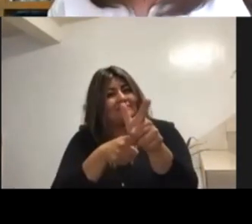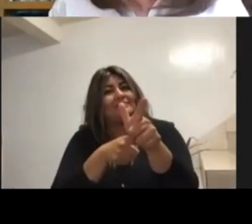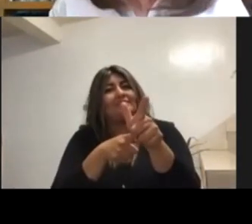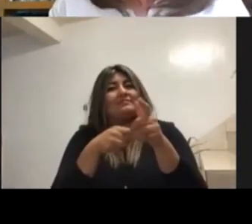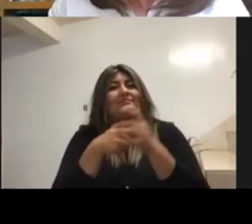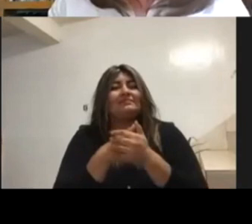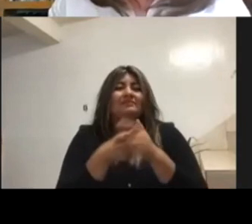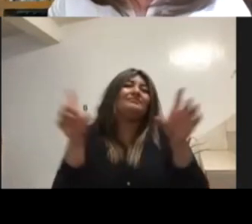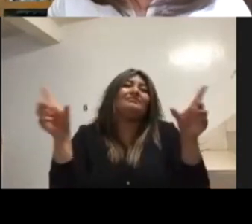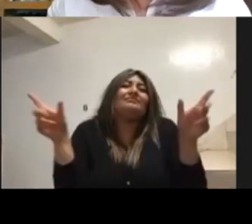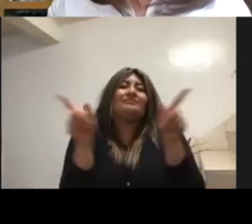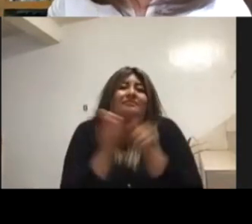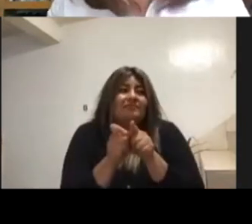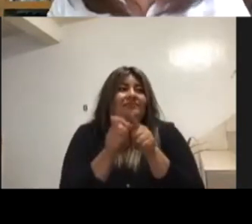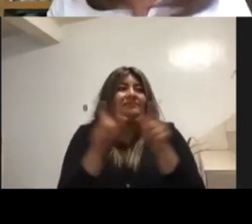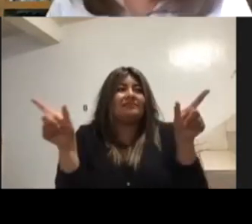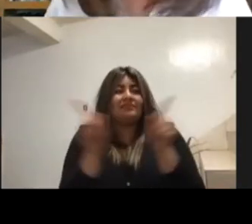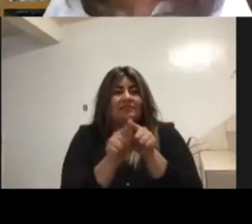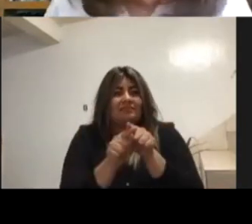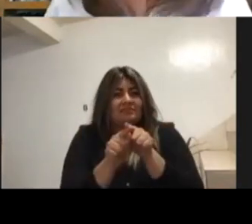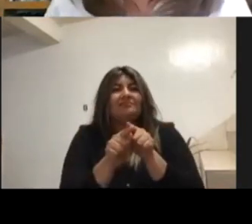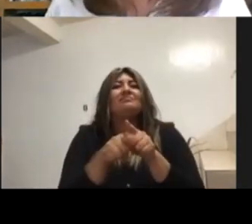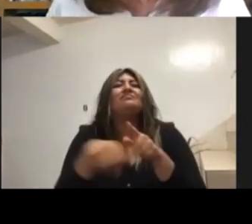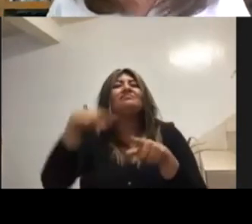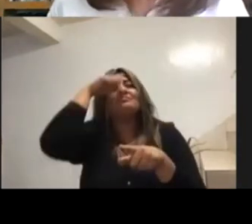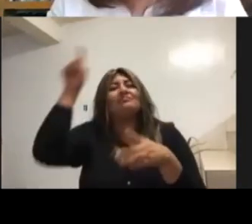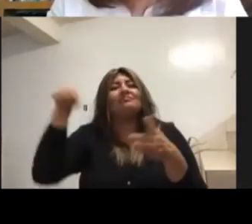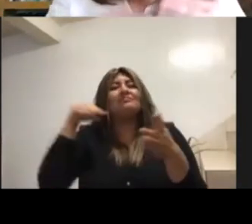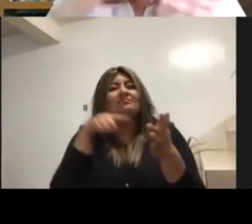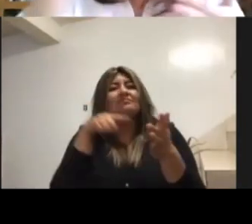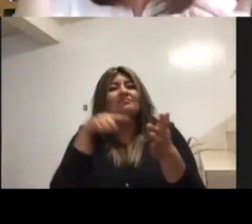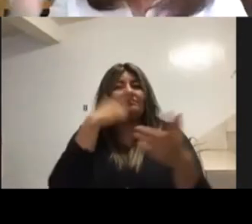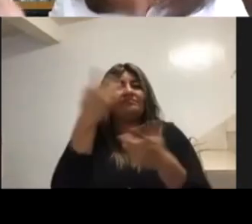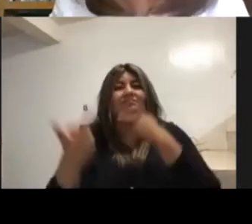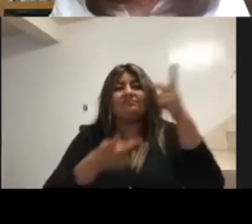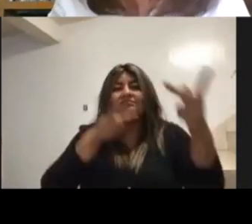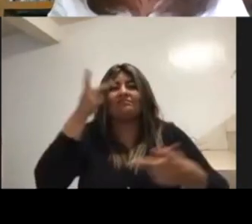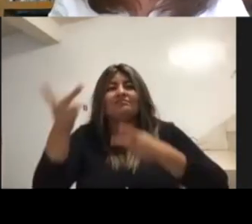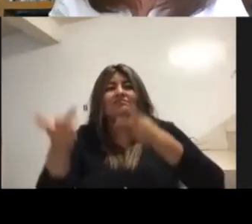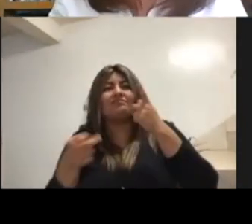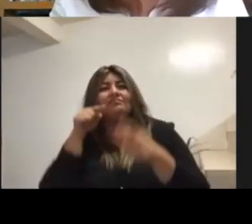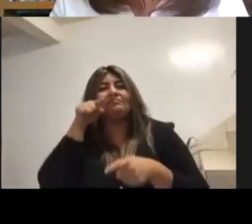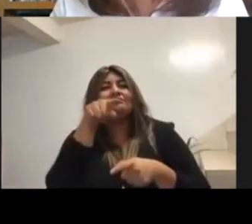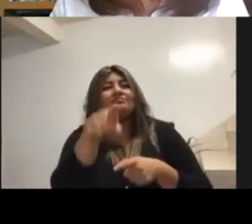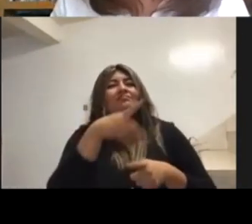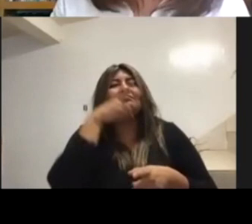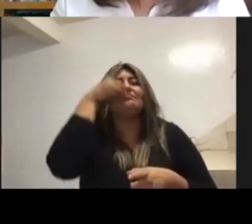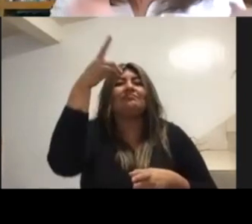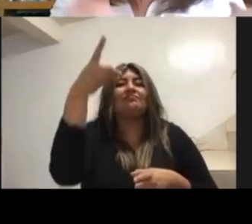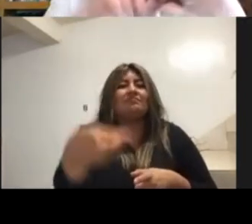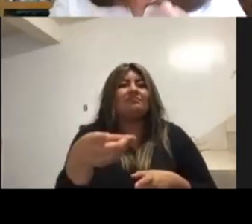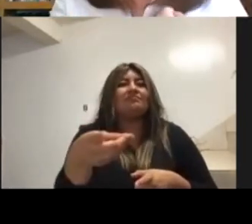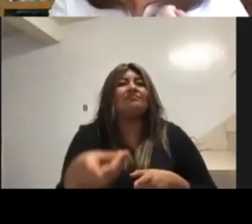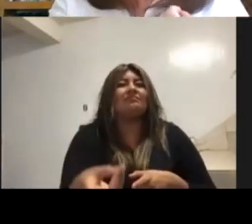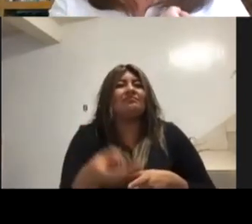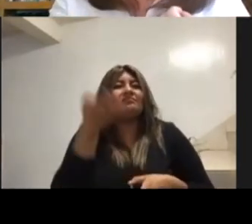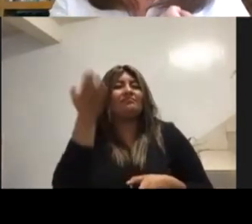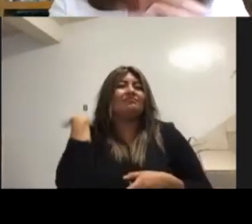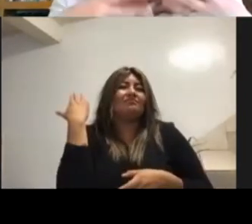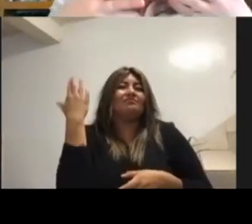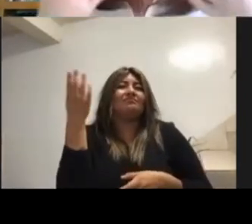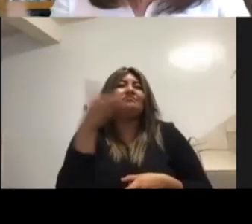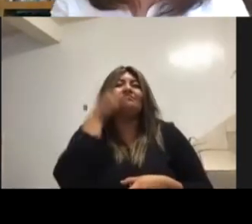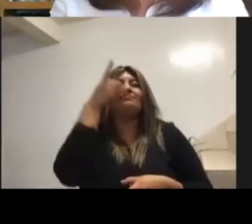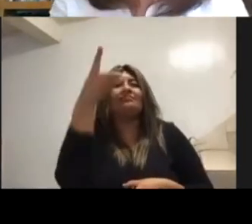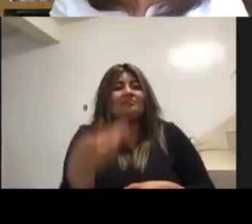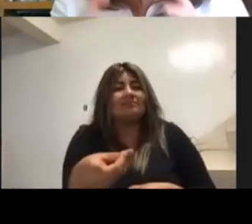las preguntas. Y básicamente es que mi presentación dice lo que ya dijeron mis antecesores. ¿Qué es una escuela o